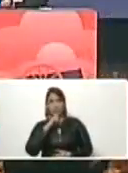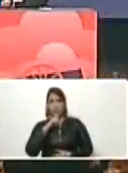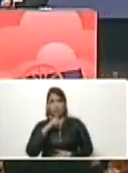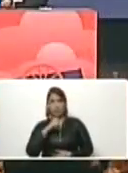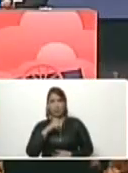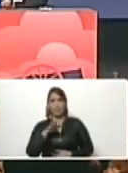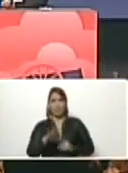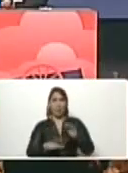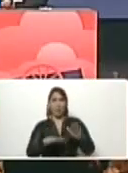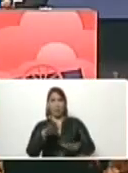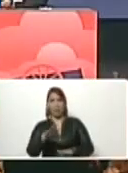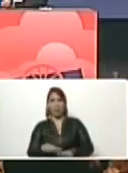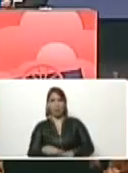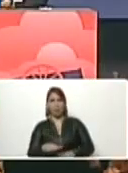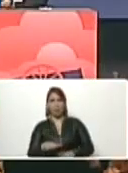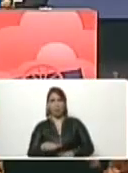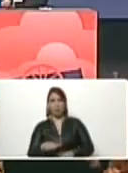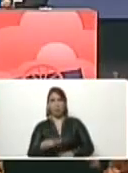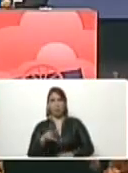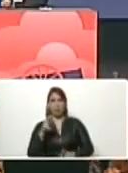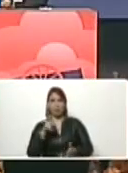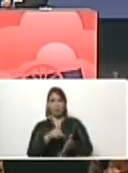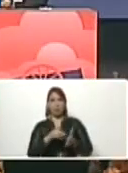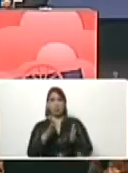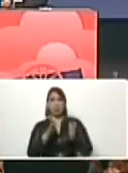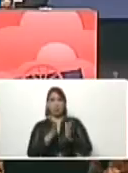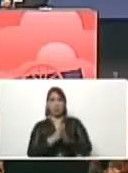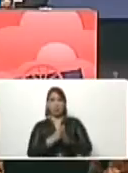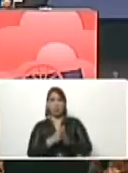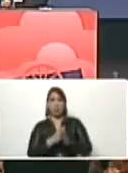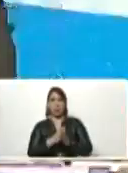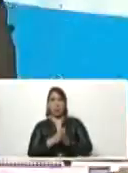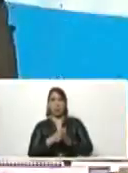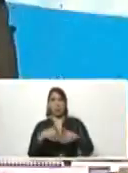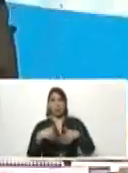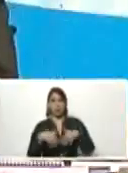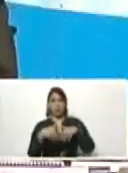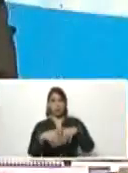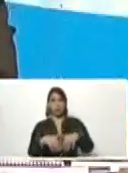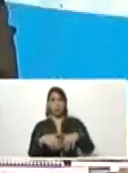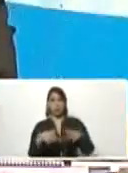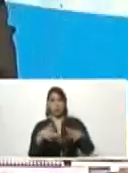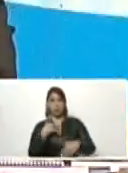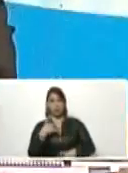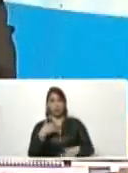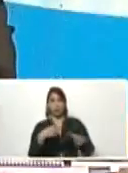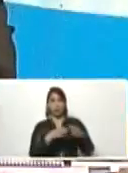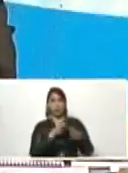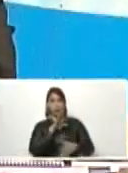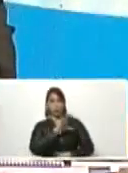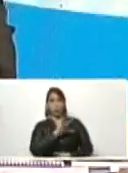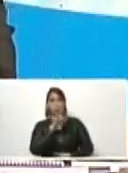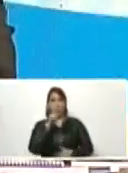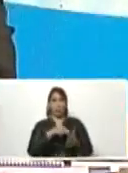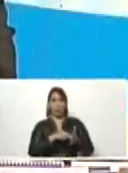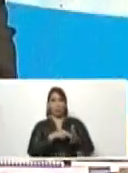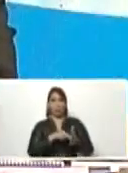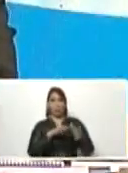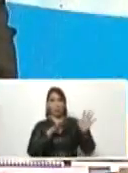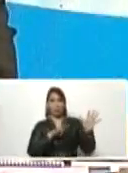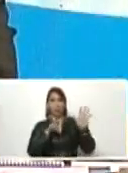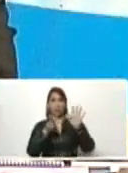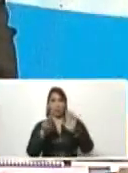San Golquí. El ejército patriota está conformado por 2.971